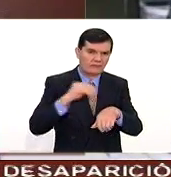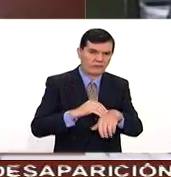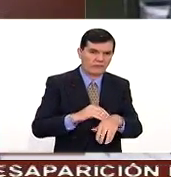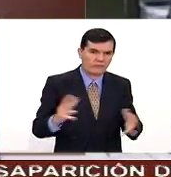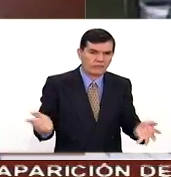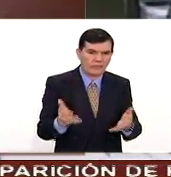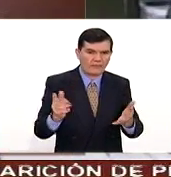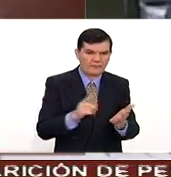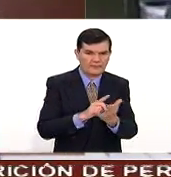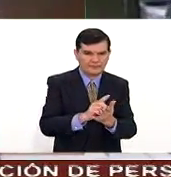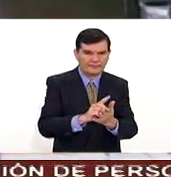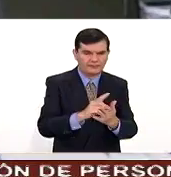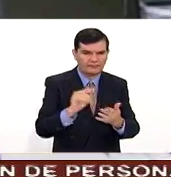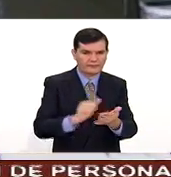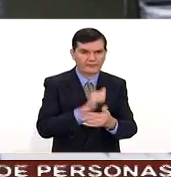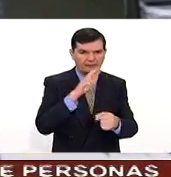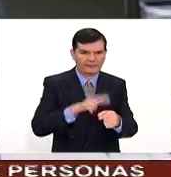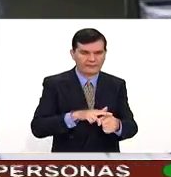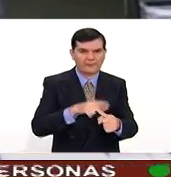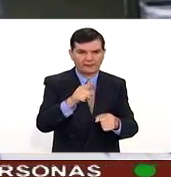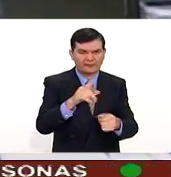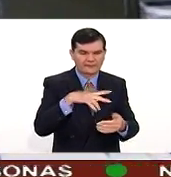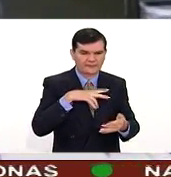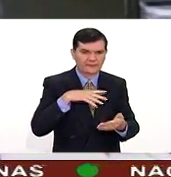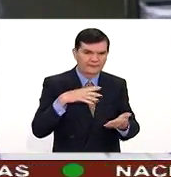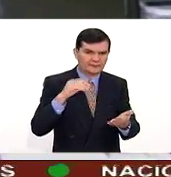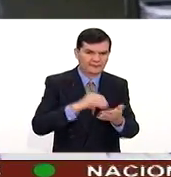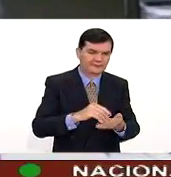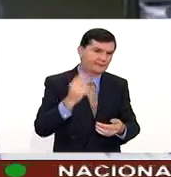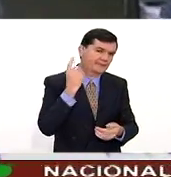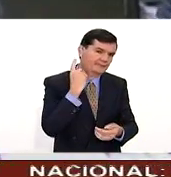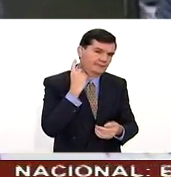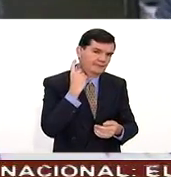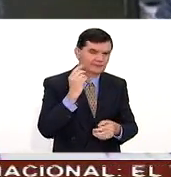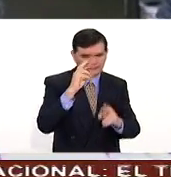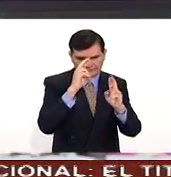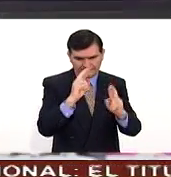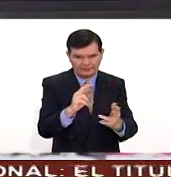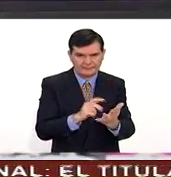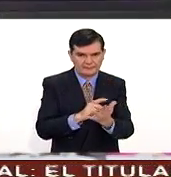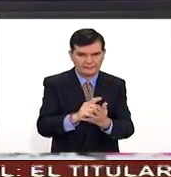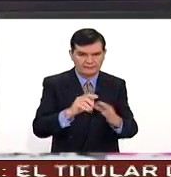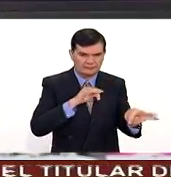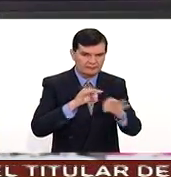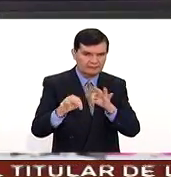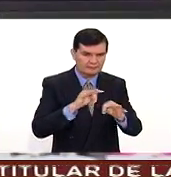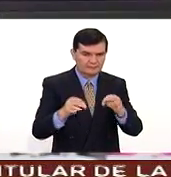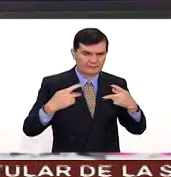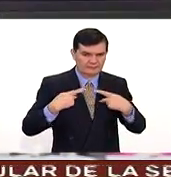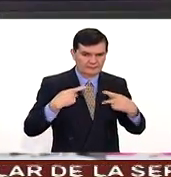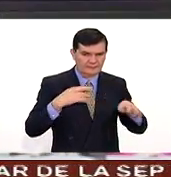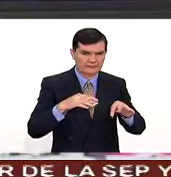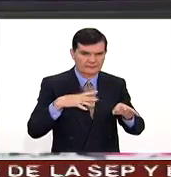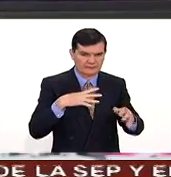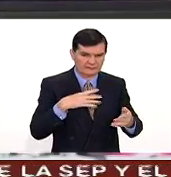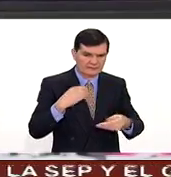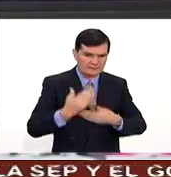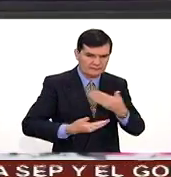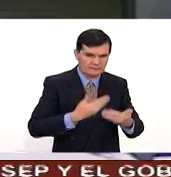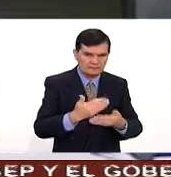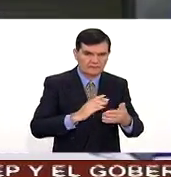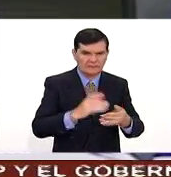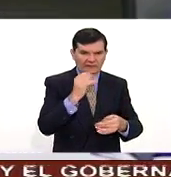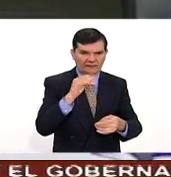en materia de derechos de autor. El dictamen avalado por los diputados respeta los derechos laborales de los trabajadores que presten sus servicios en